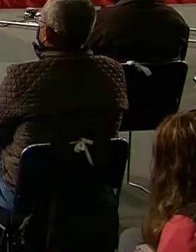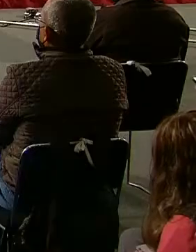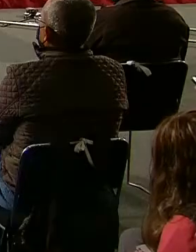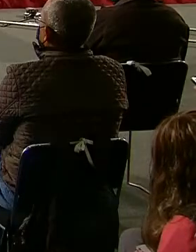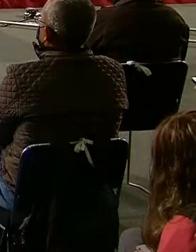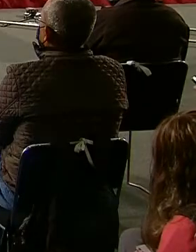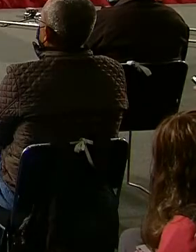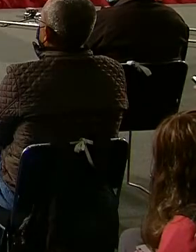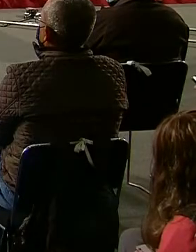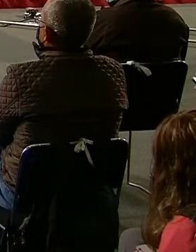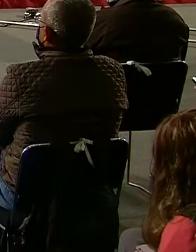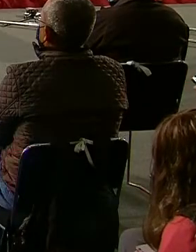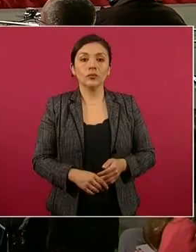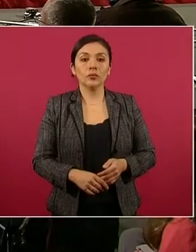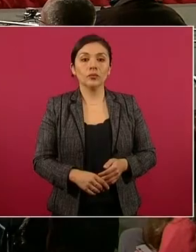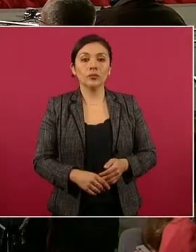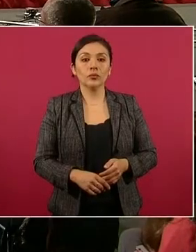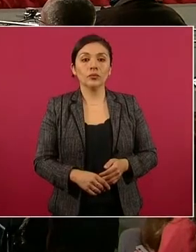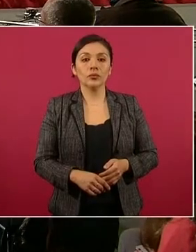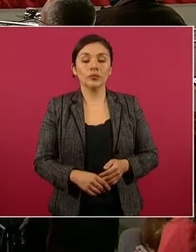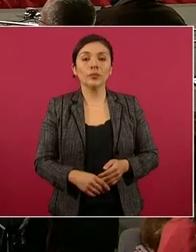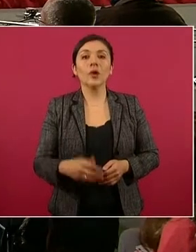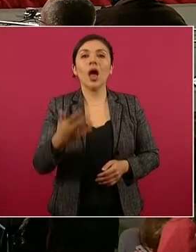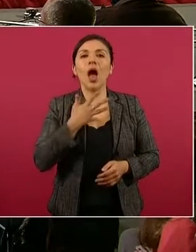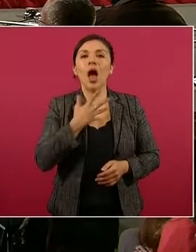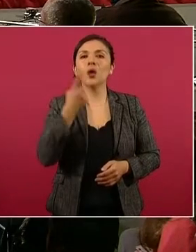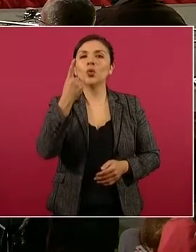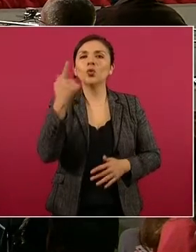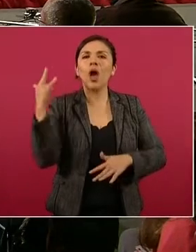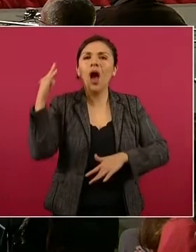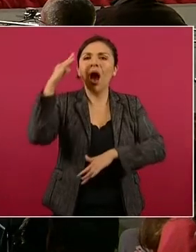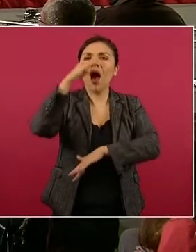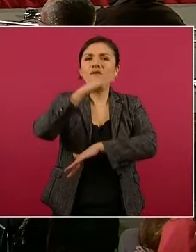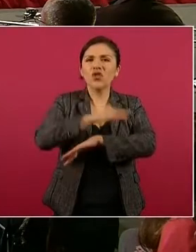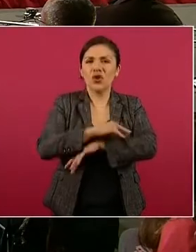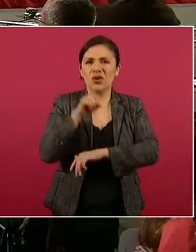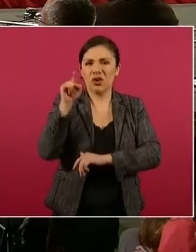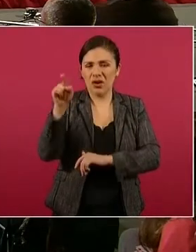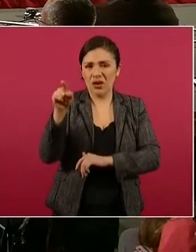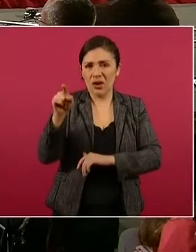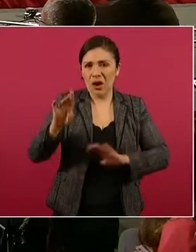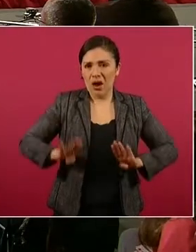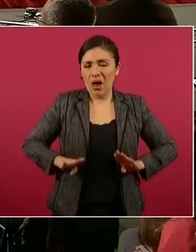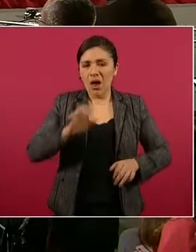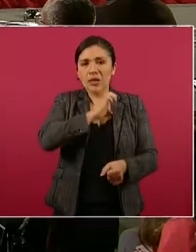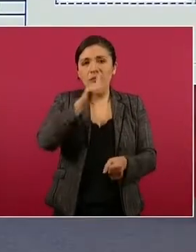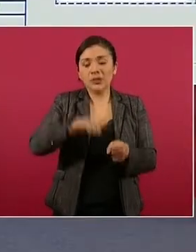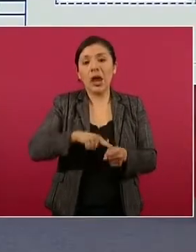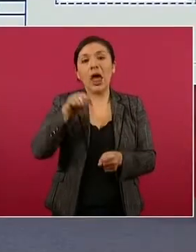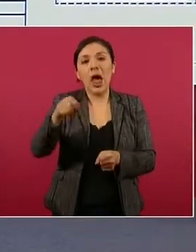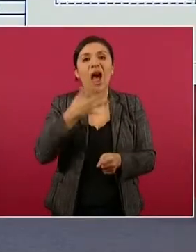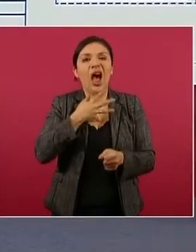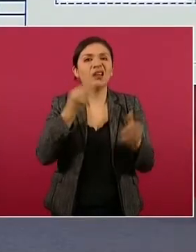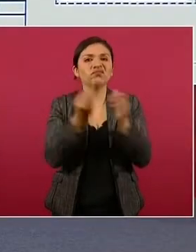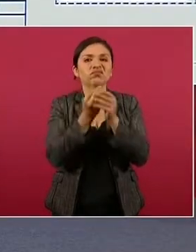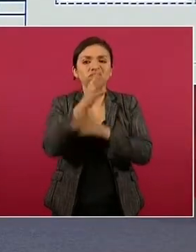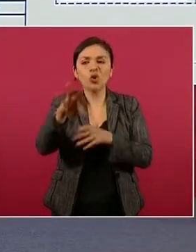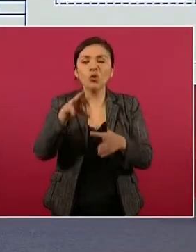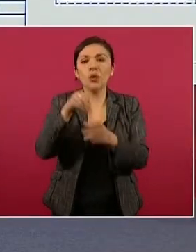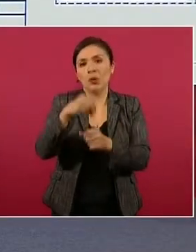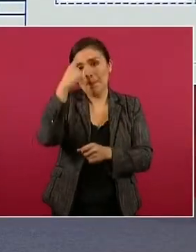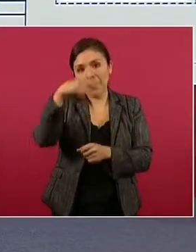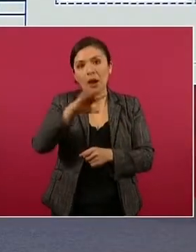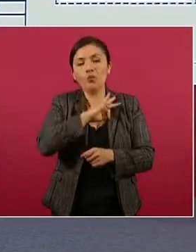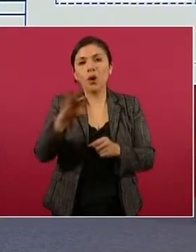población y un avión keener el avión es el que tenemos equipado para poder hacer el